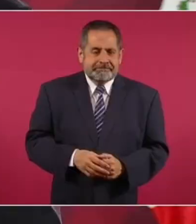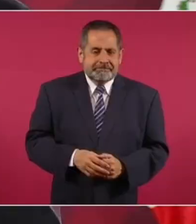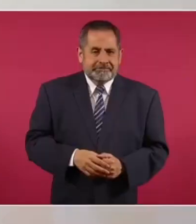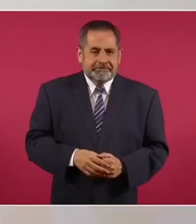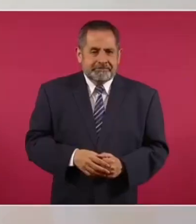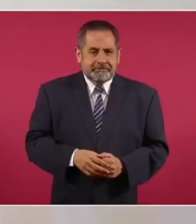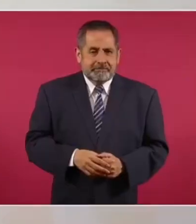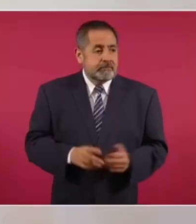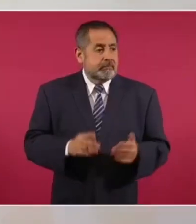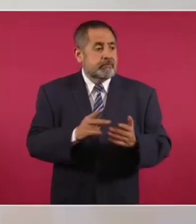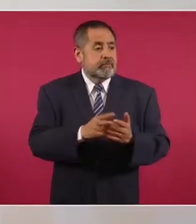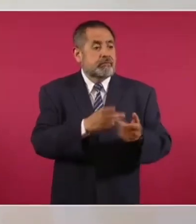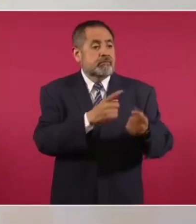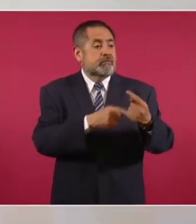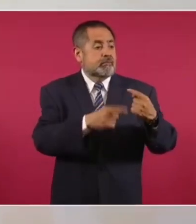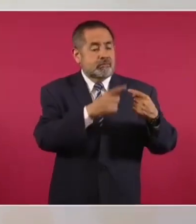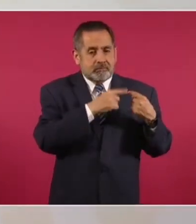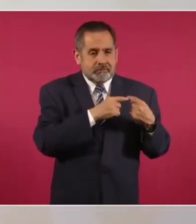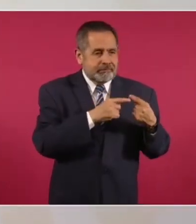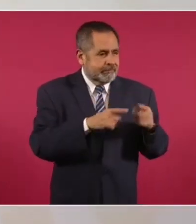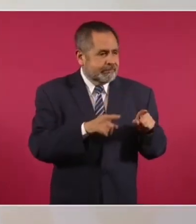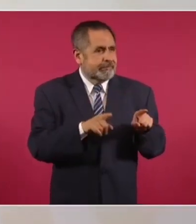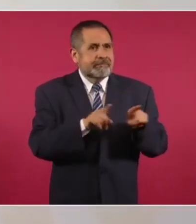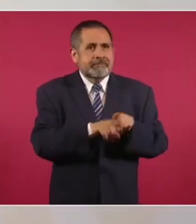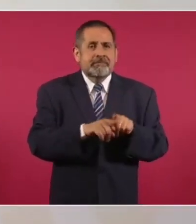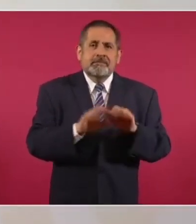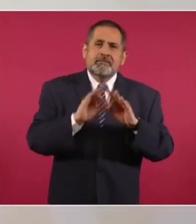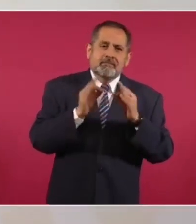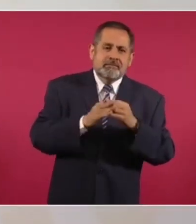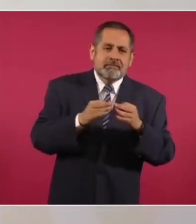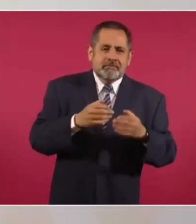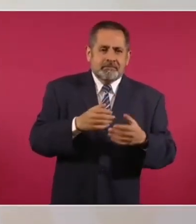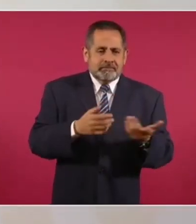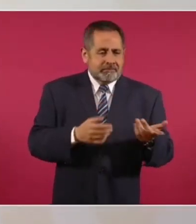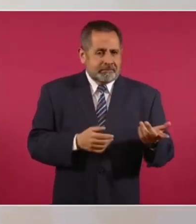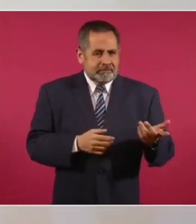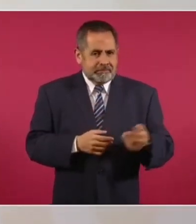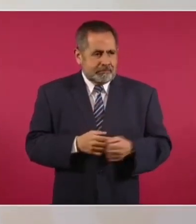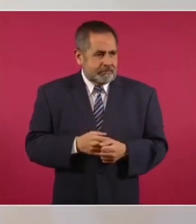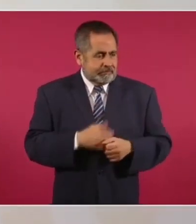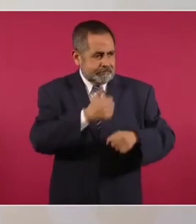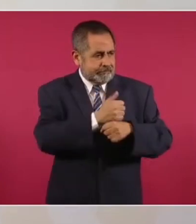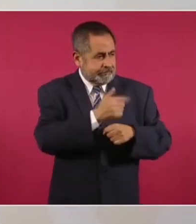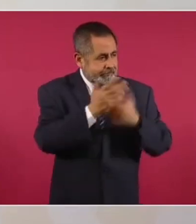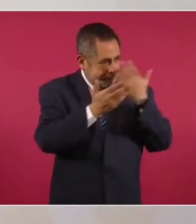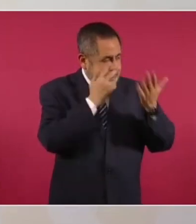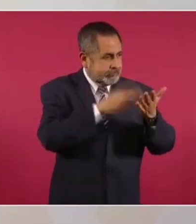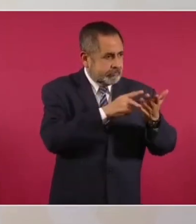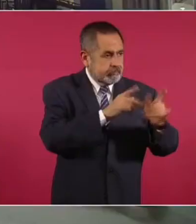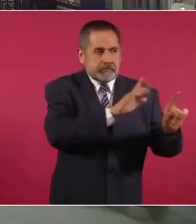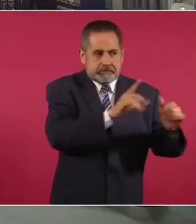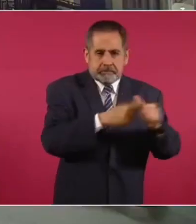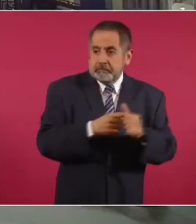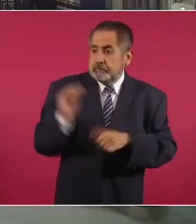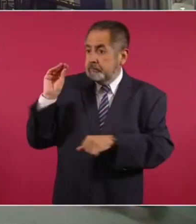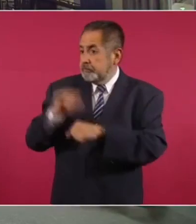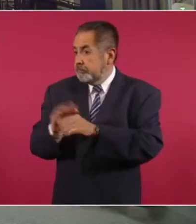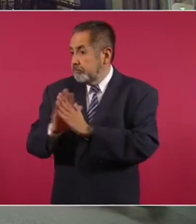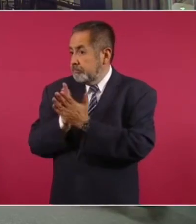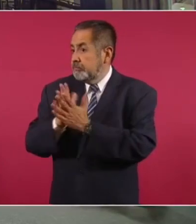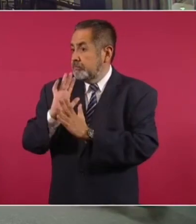No regresen a la primaria, porque, bueno, o sí, cuando ya estén los nuevos contenidos de los